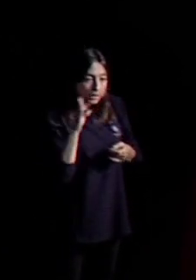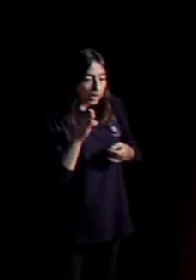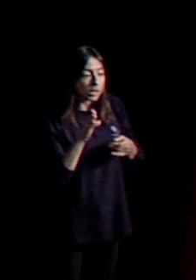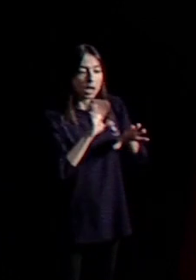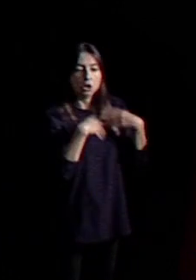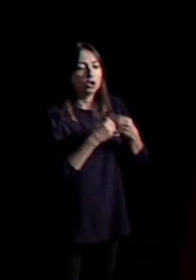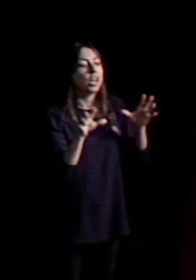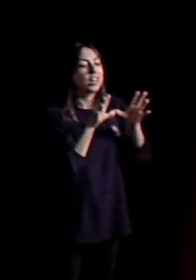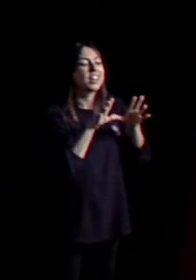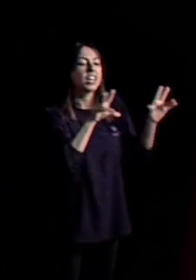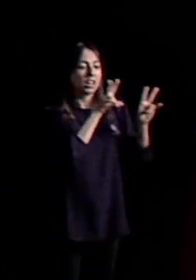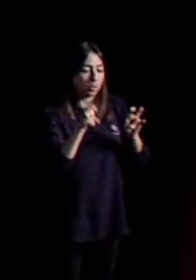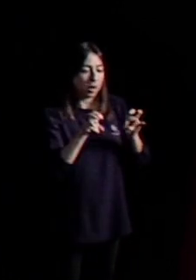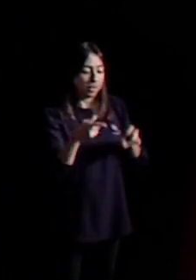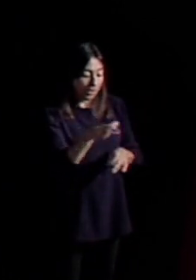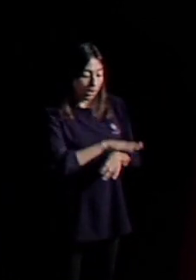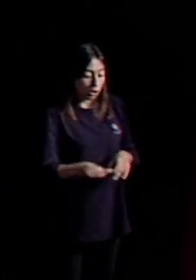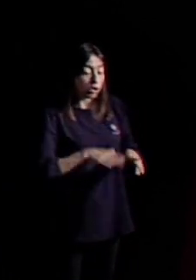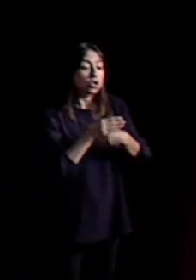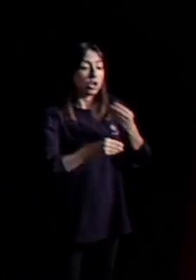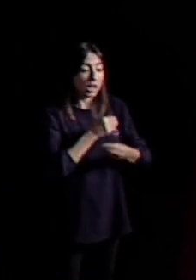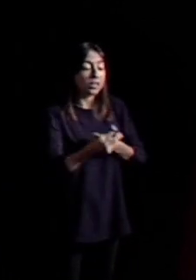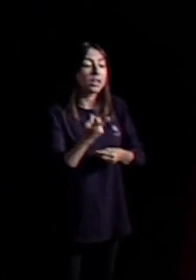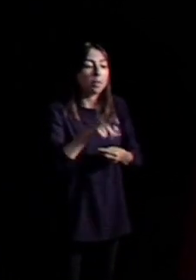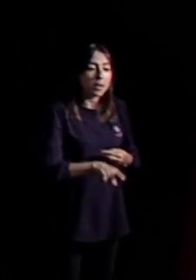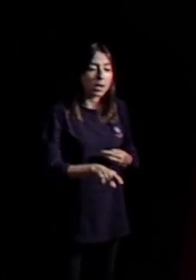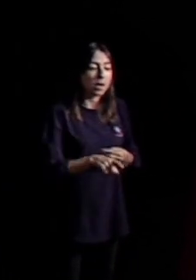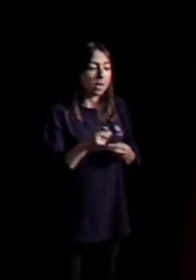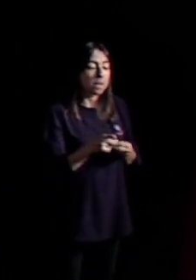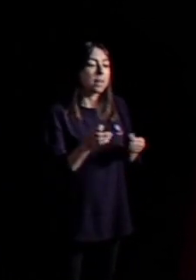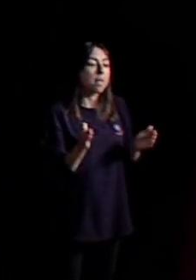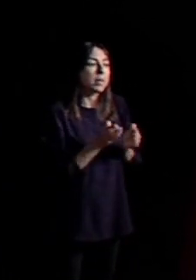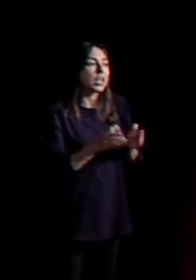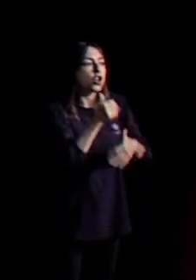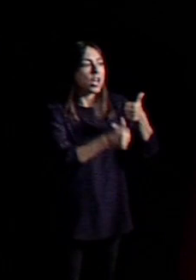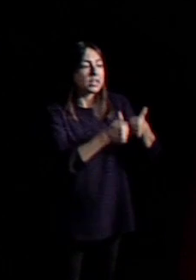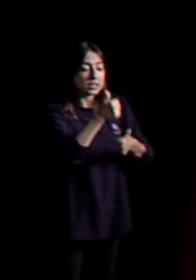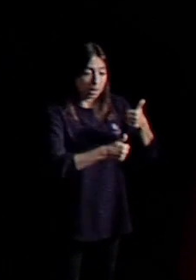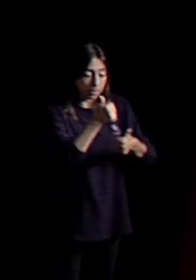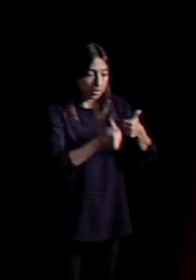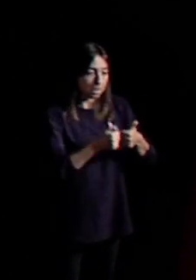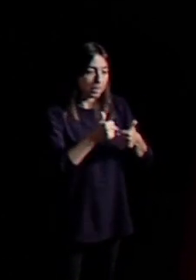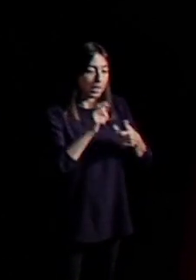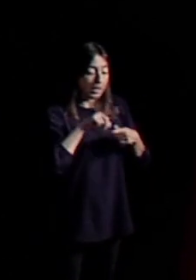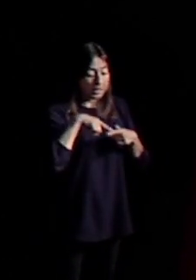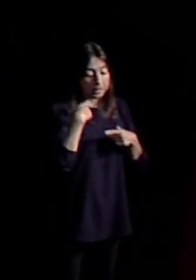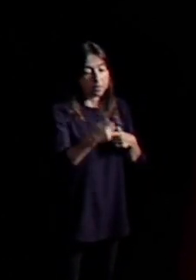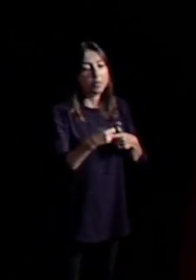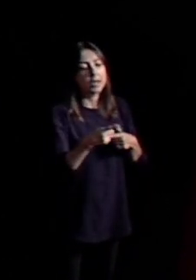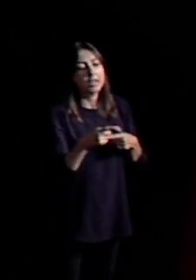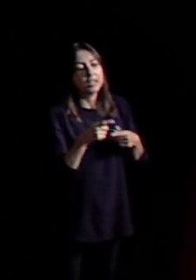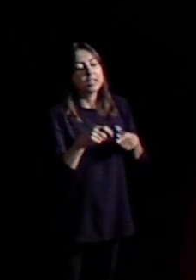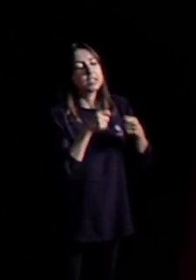temas. Los niños se le hace su pequeño, por decirlo de alguna manera, su pequeño examen, y después pues se le da a nivel